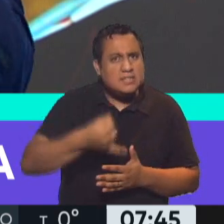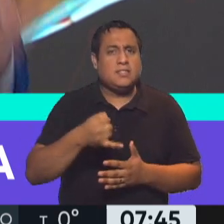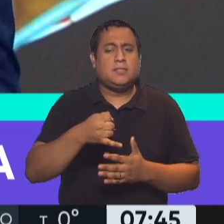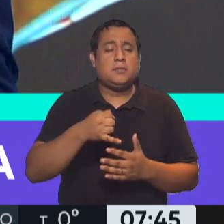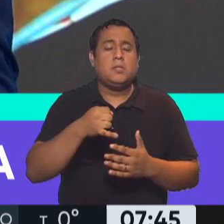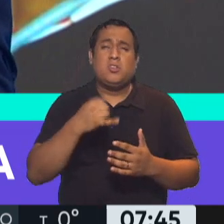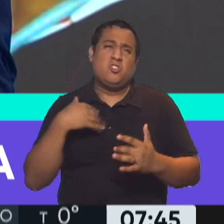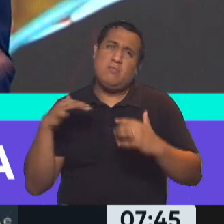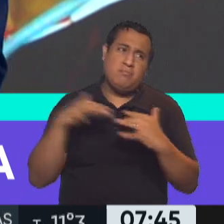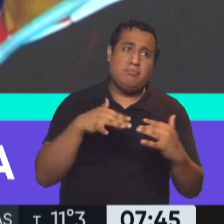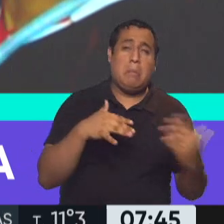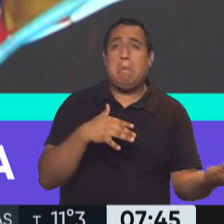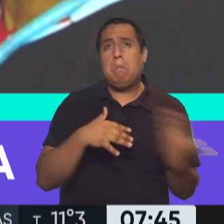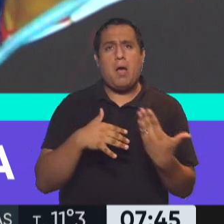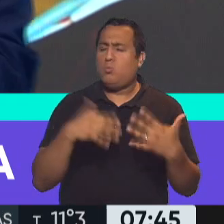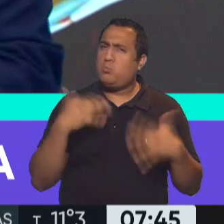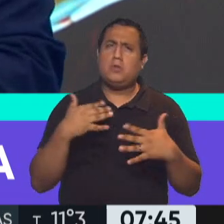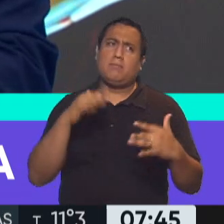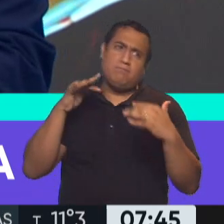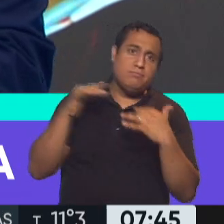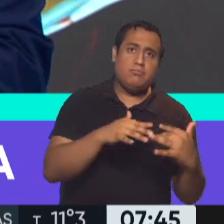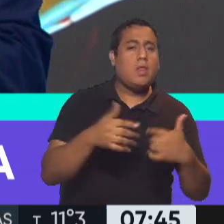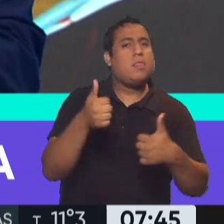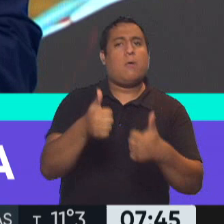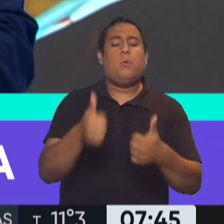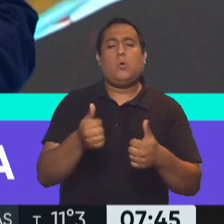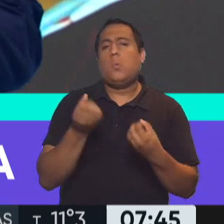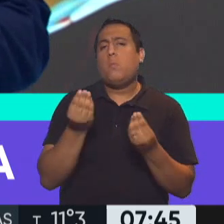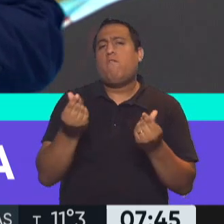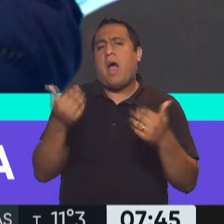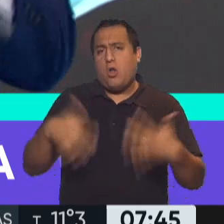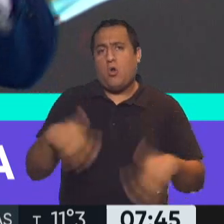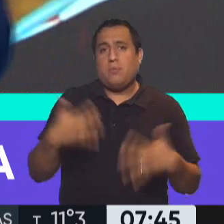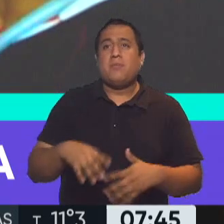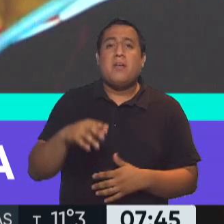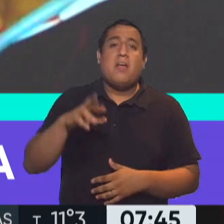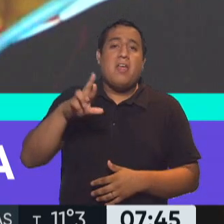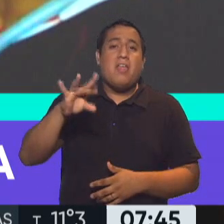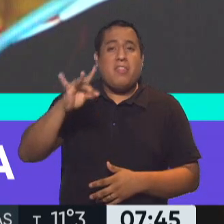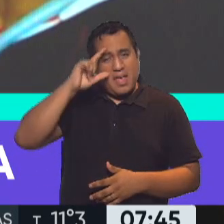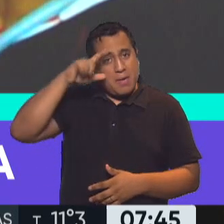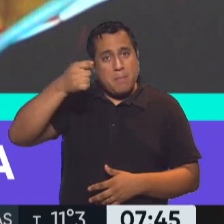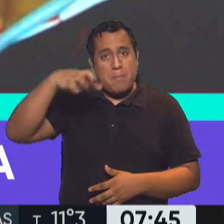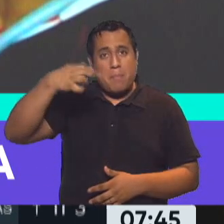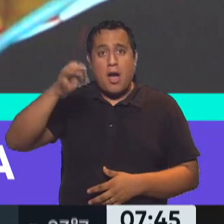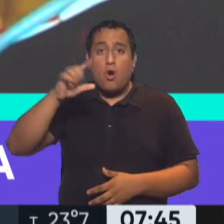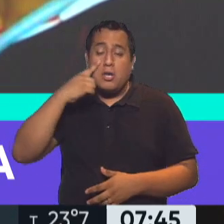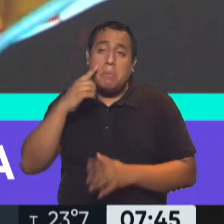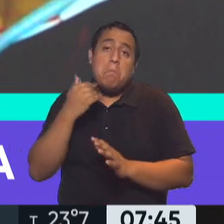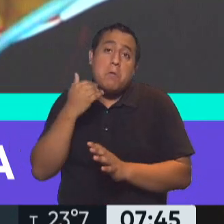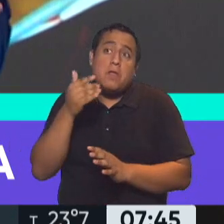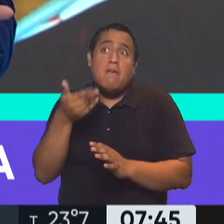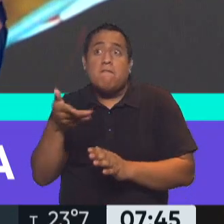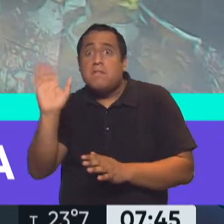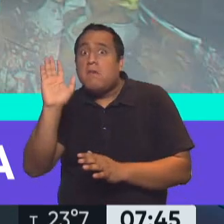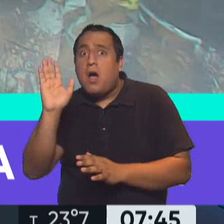perder para poder ganar, está muy bueno. Por eso valorable la propuesta de Rodo de Paoli, que yo no sé cuál será su destino si se va a